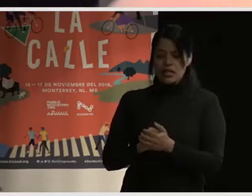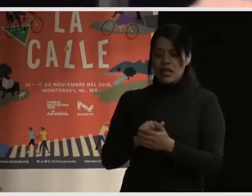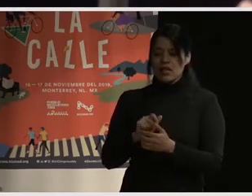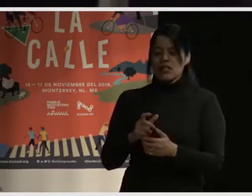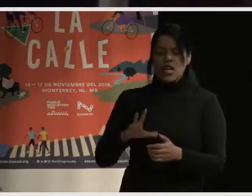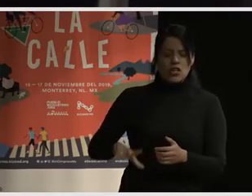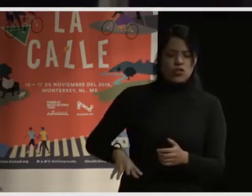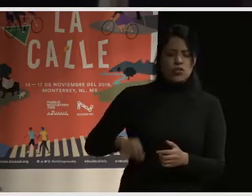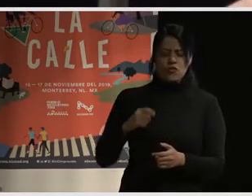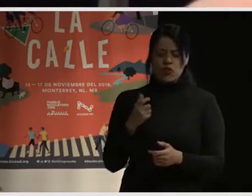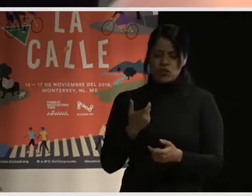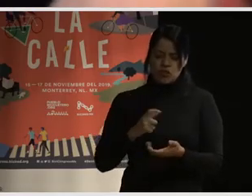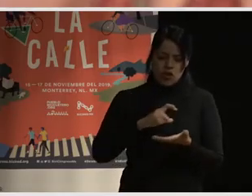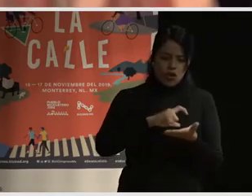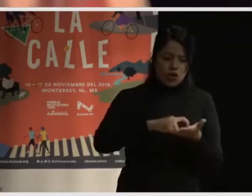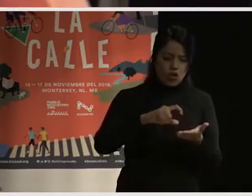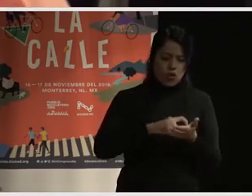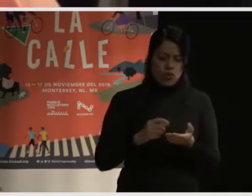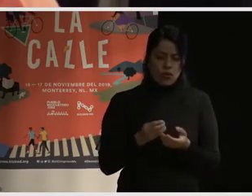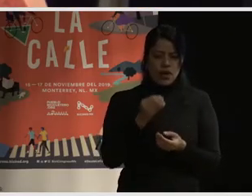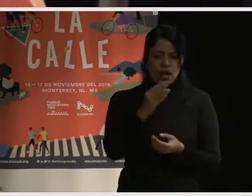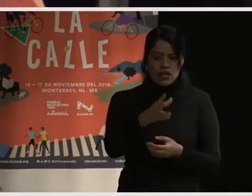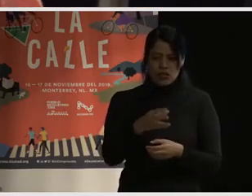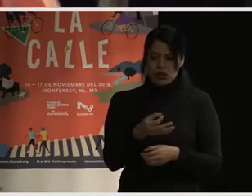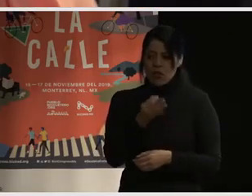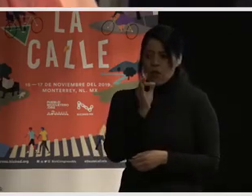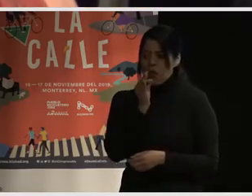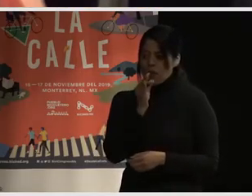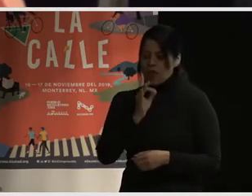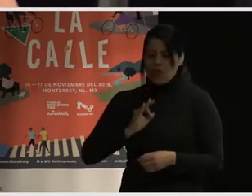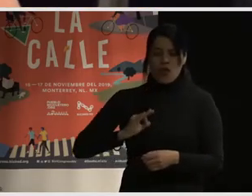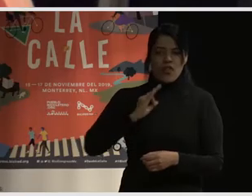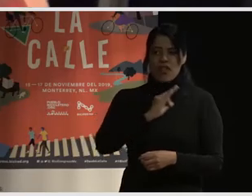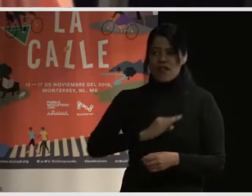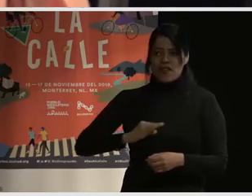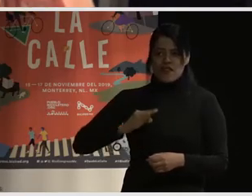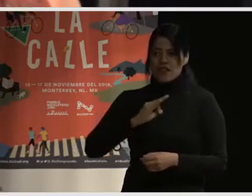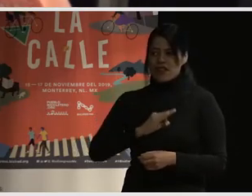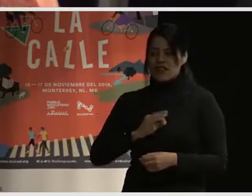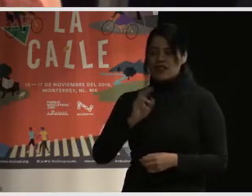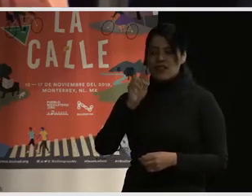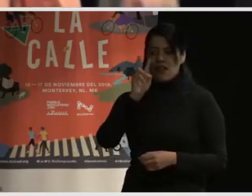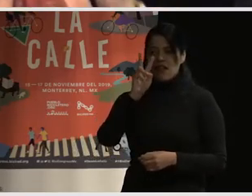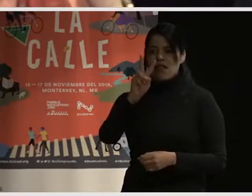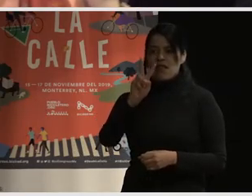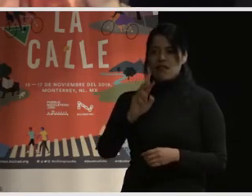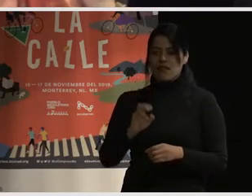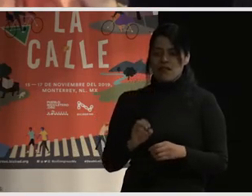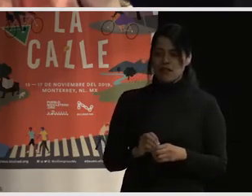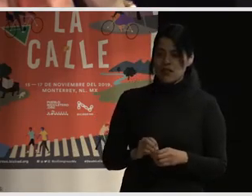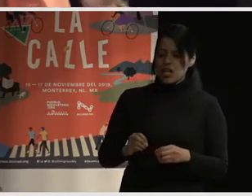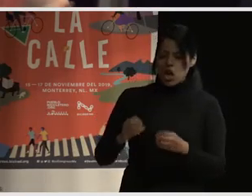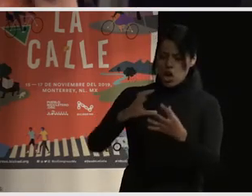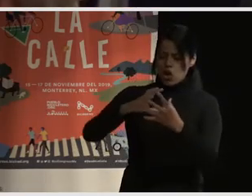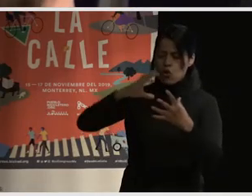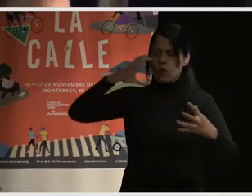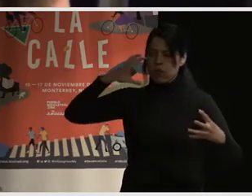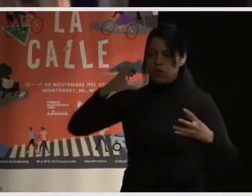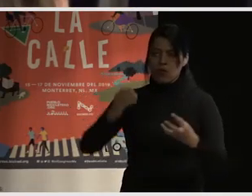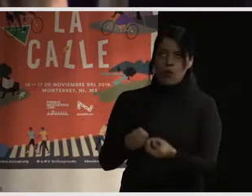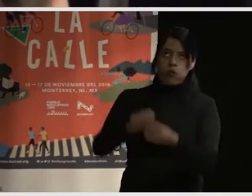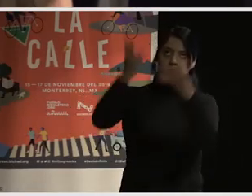de mucho esfuerzo compra el vehículo es un momento de felicidad es un momento en donde se sacan globos y